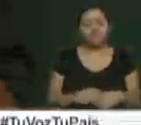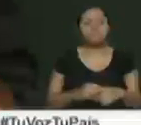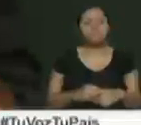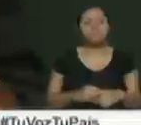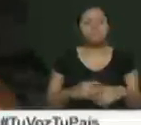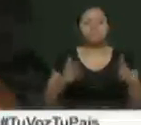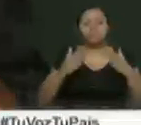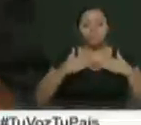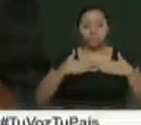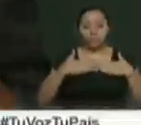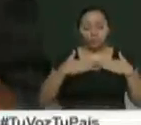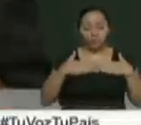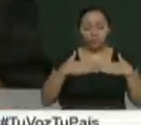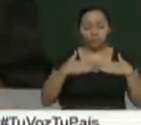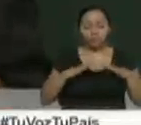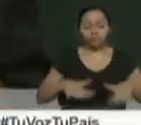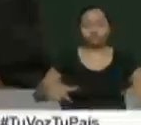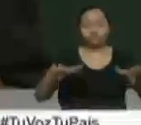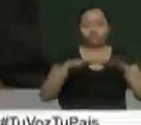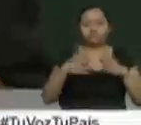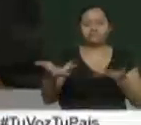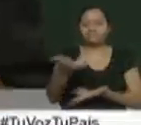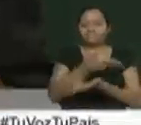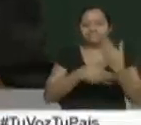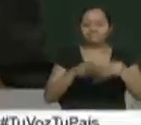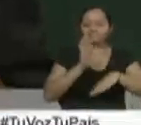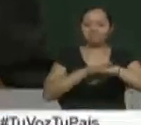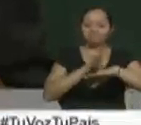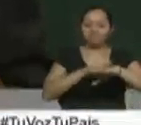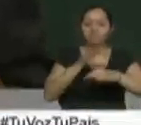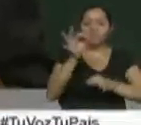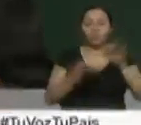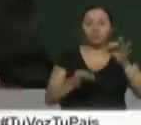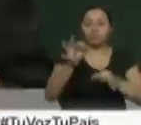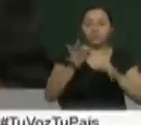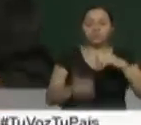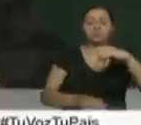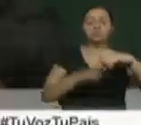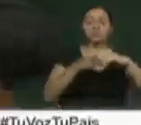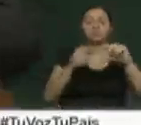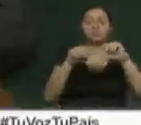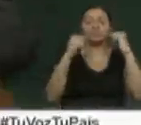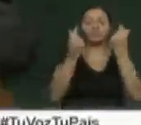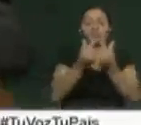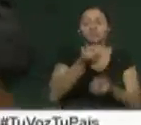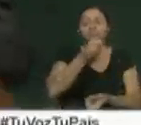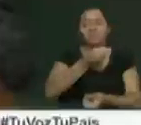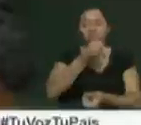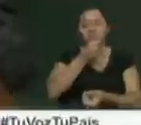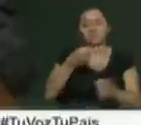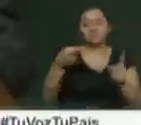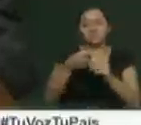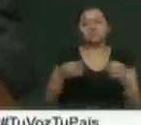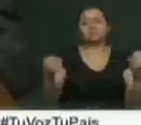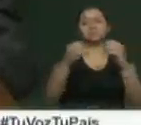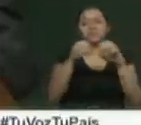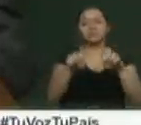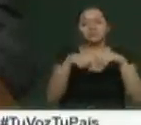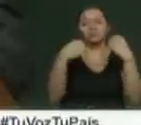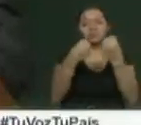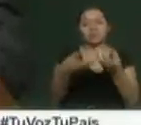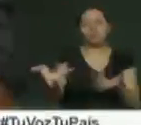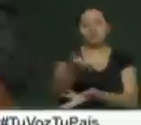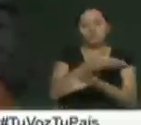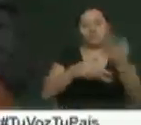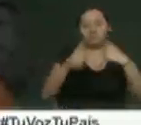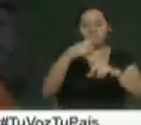Como ciudadano, comparto la exigencia de justicia del gremio periodístico y de la sociedad